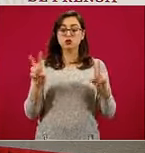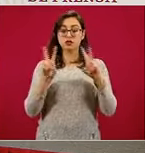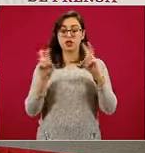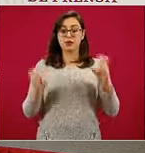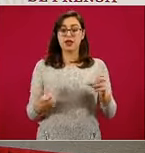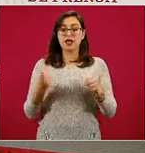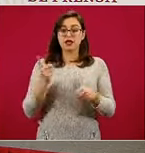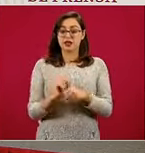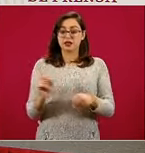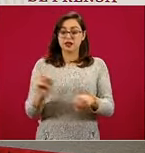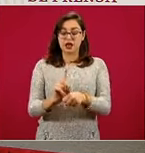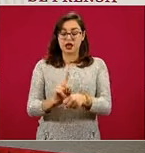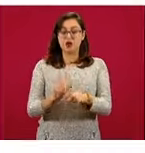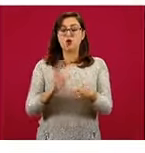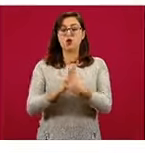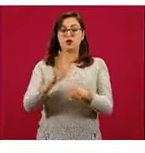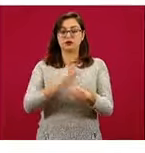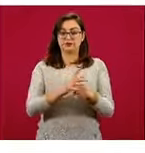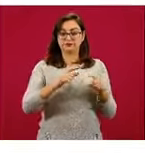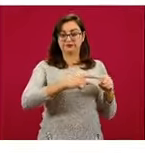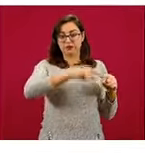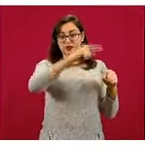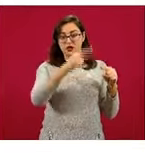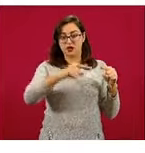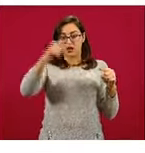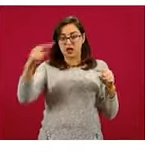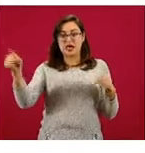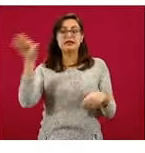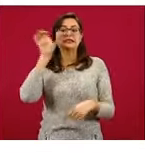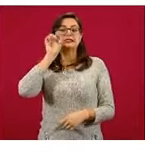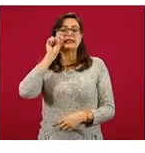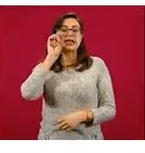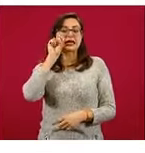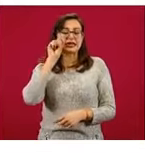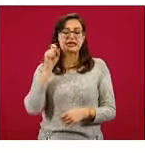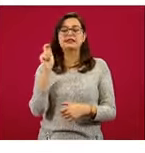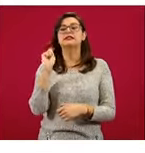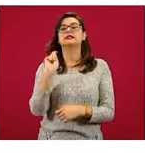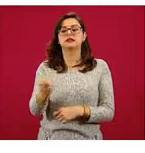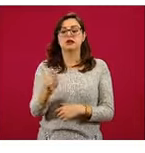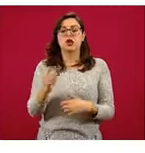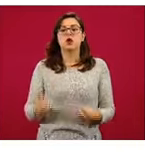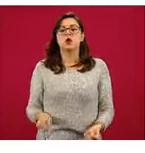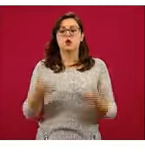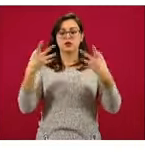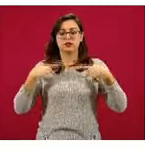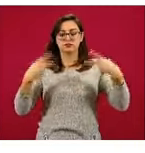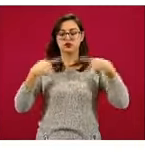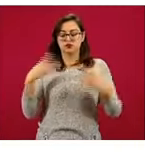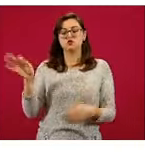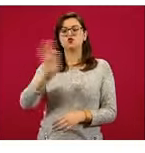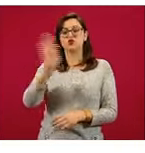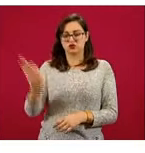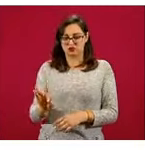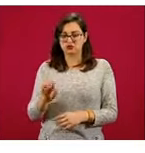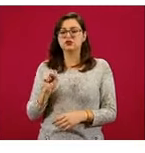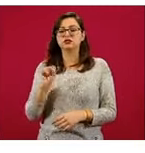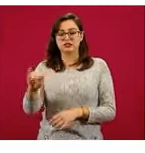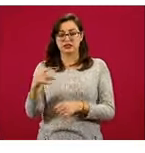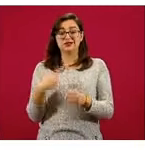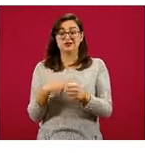nuestra curva de color naranja, que representa el porcentaje de positividad. El día de hoy estamos viendo un